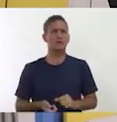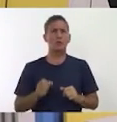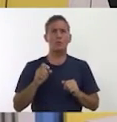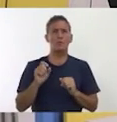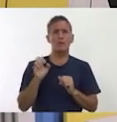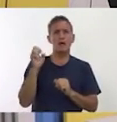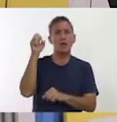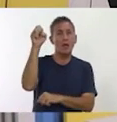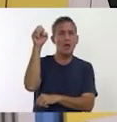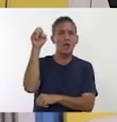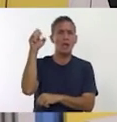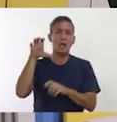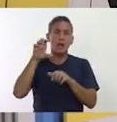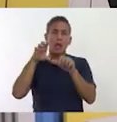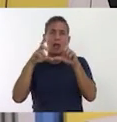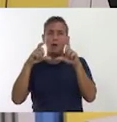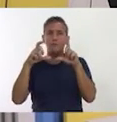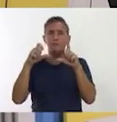cumpla el fotoefecto,